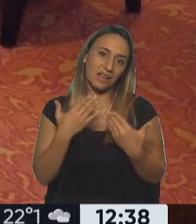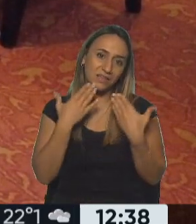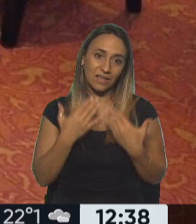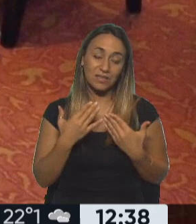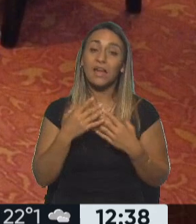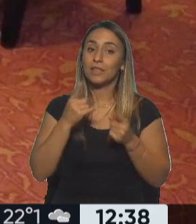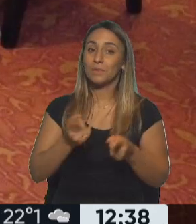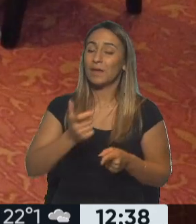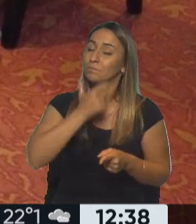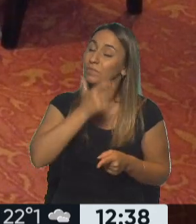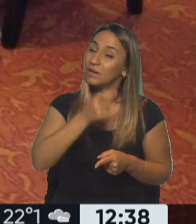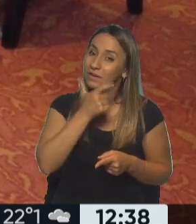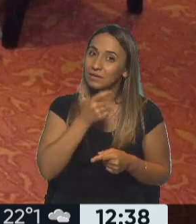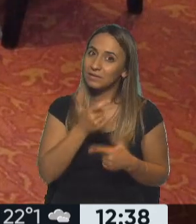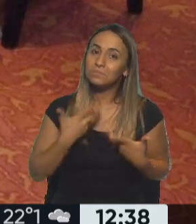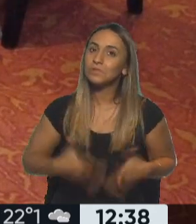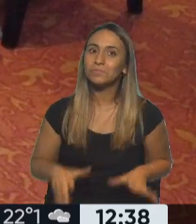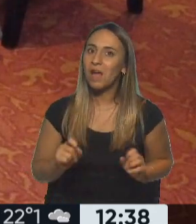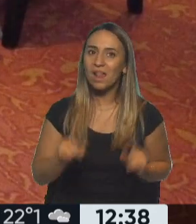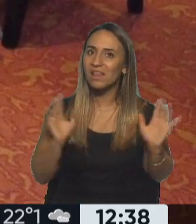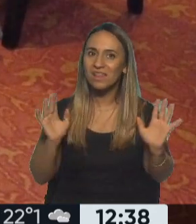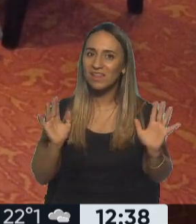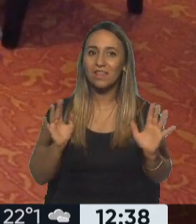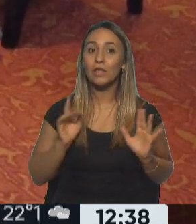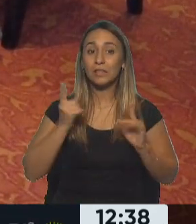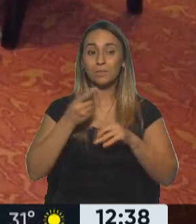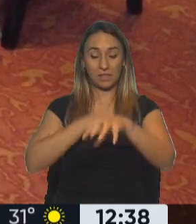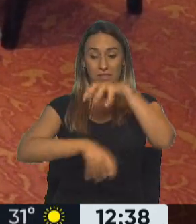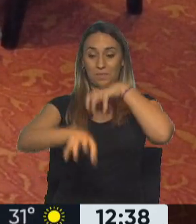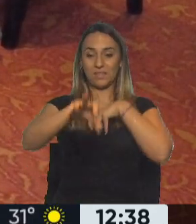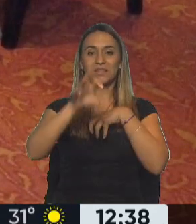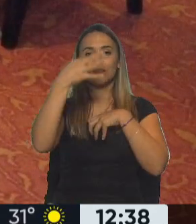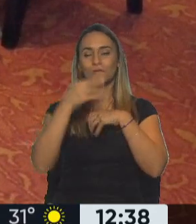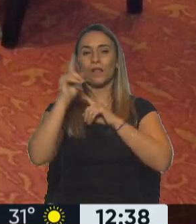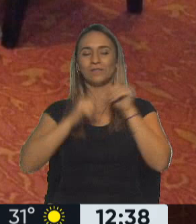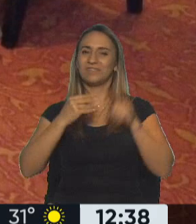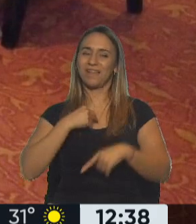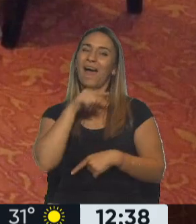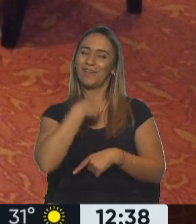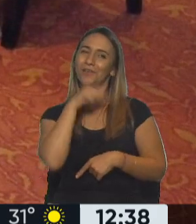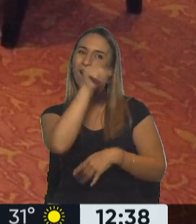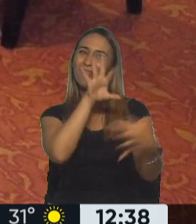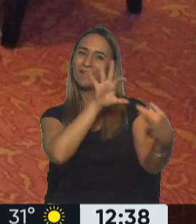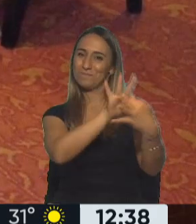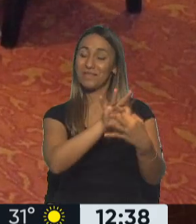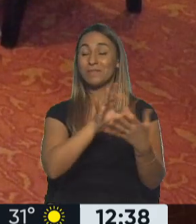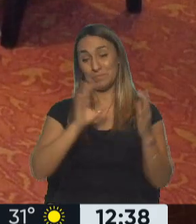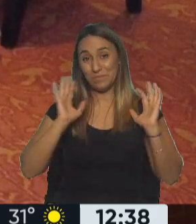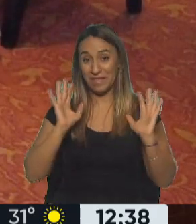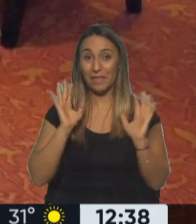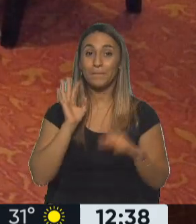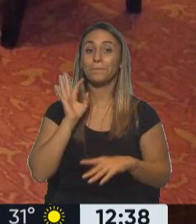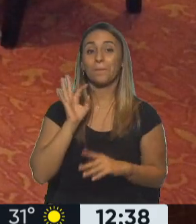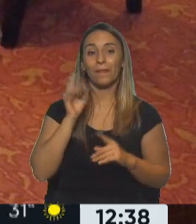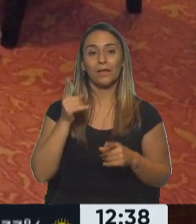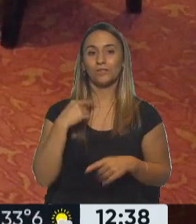la risa franca, el ponerse en el lugar de algún personaje. Todos tenemos